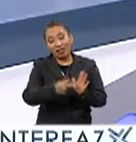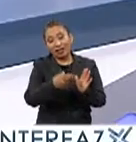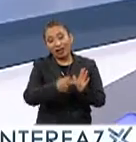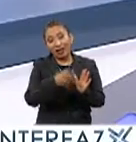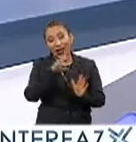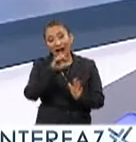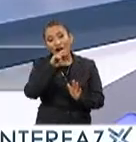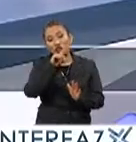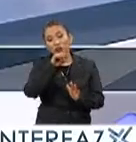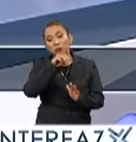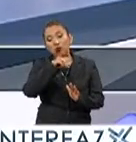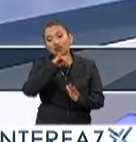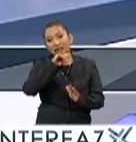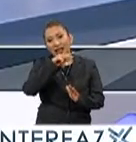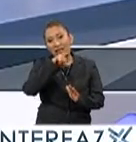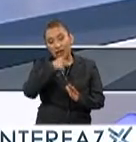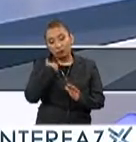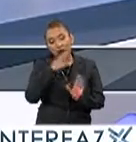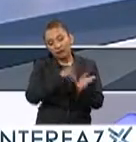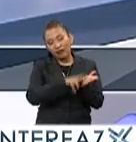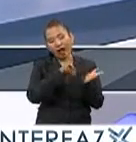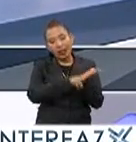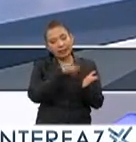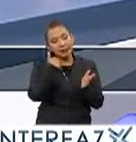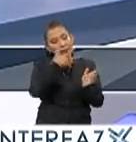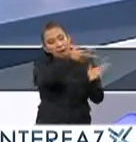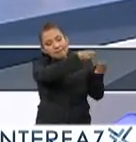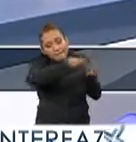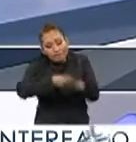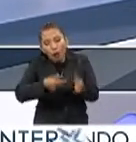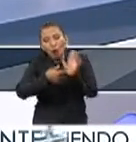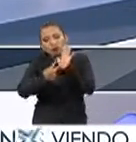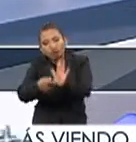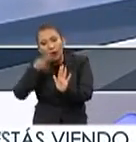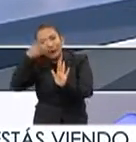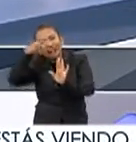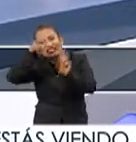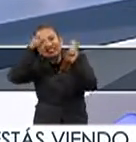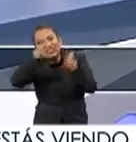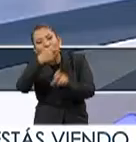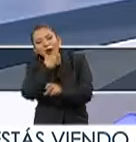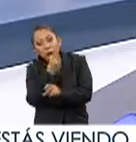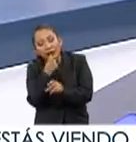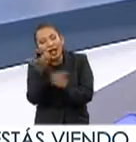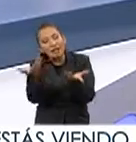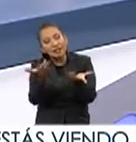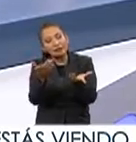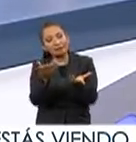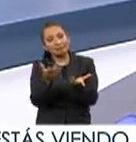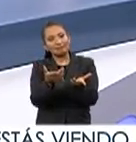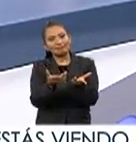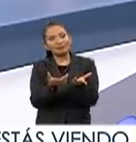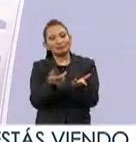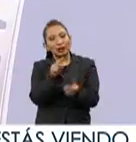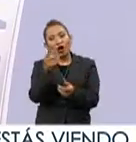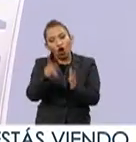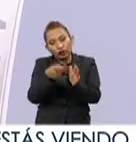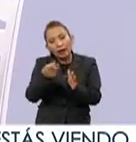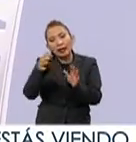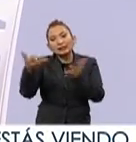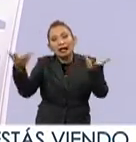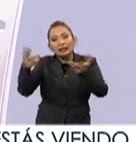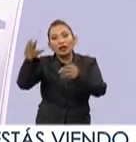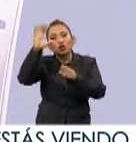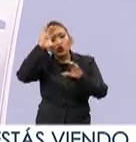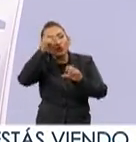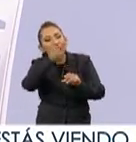constantemente a Carlos Monsiváis, porque vale la pena siempre tenerlo aquí, refrescarlo, hablar de él, desempolvarlo para que volvamos a generar